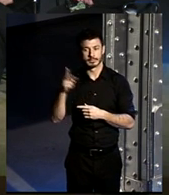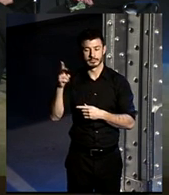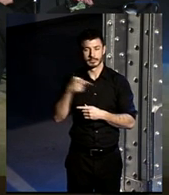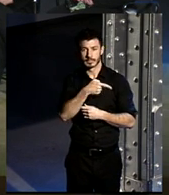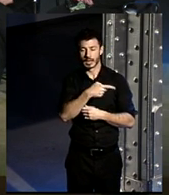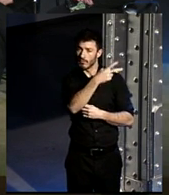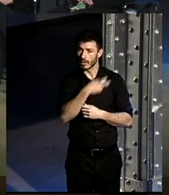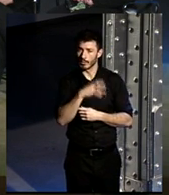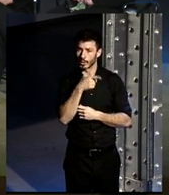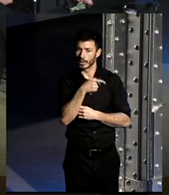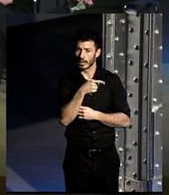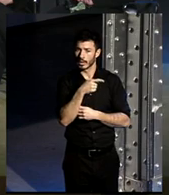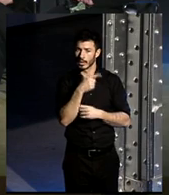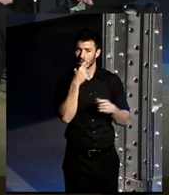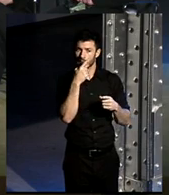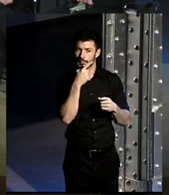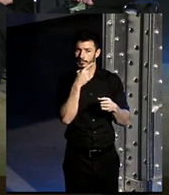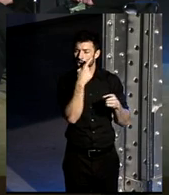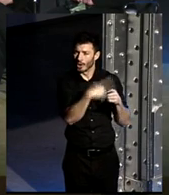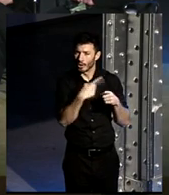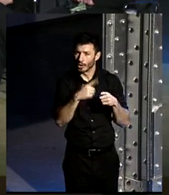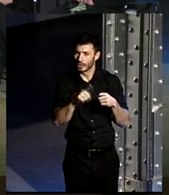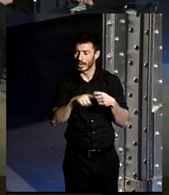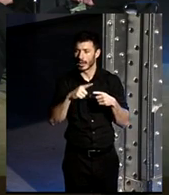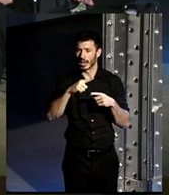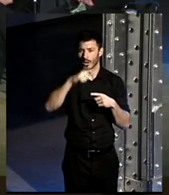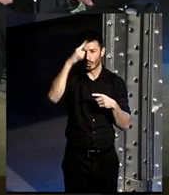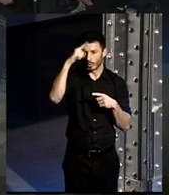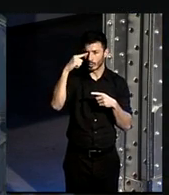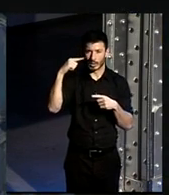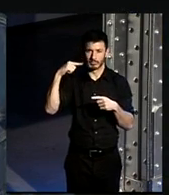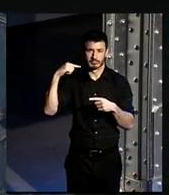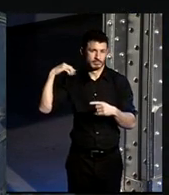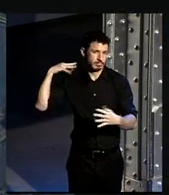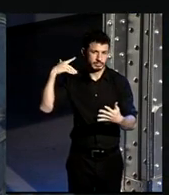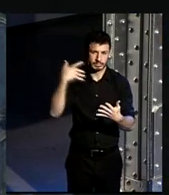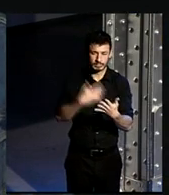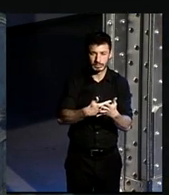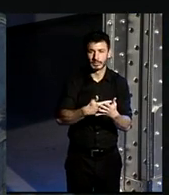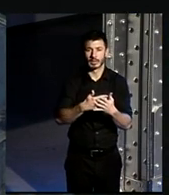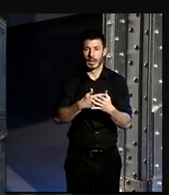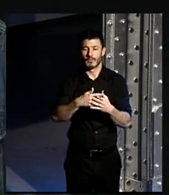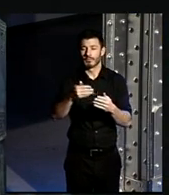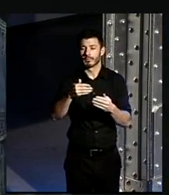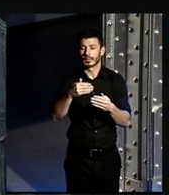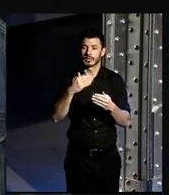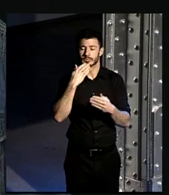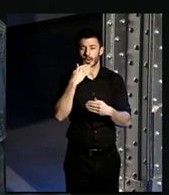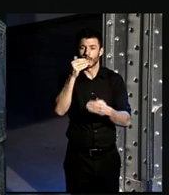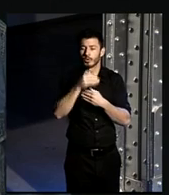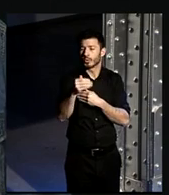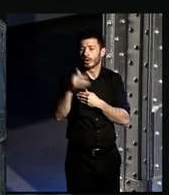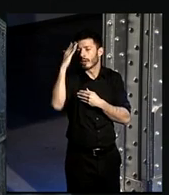futuro imaginario en la cultura de todos los tiempos, pero fundamentalmente antigua, hasta